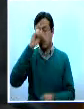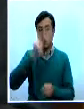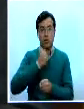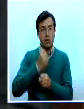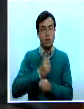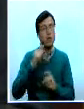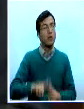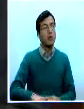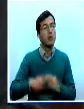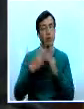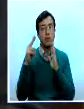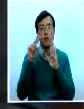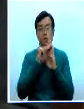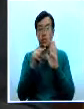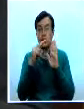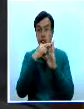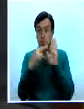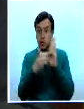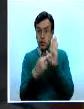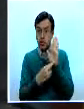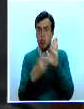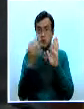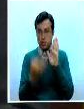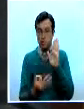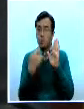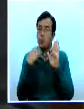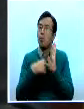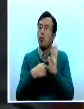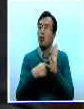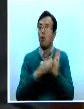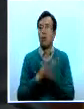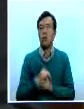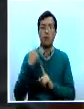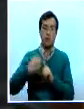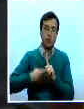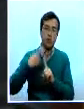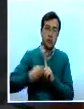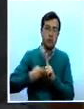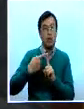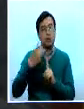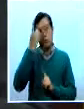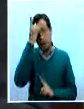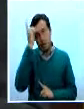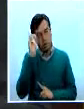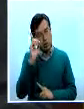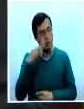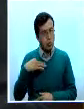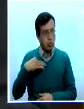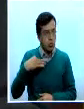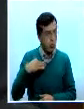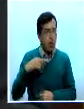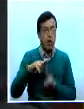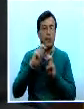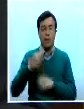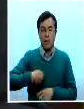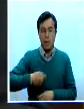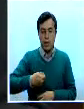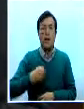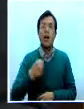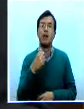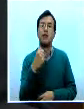trabajar para la reglamentación correspondiente por ejemplo la mensualización optativa o voluntaria de los décimos tercero y